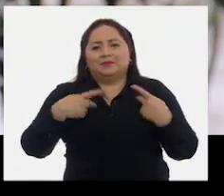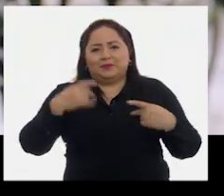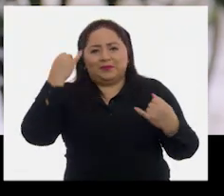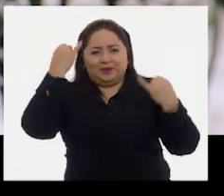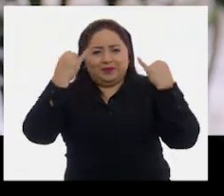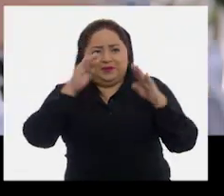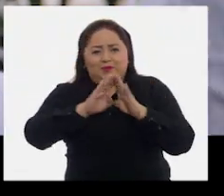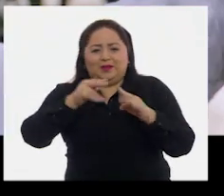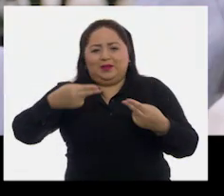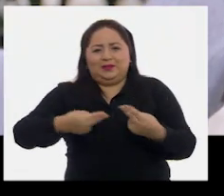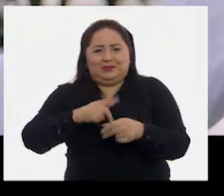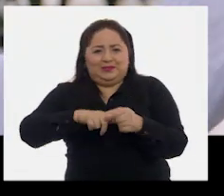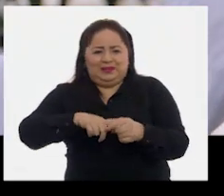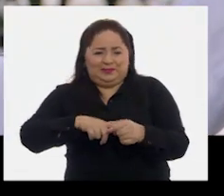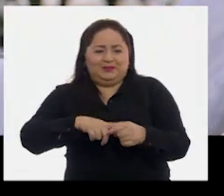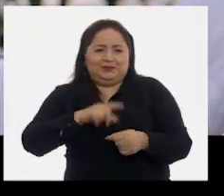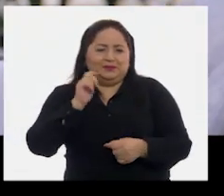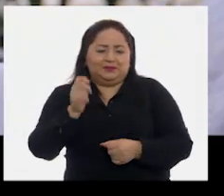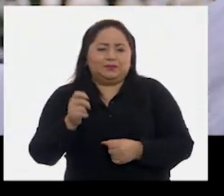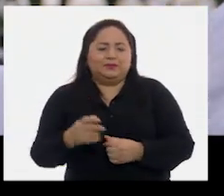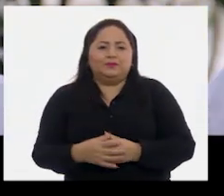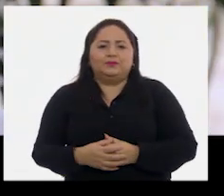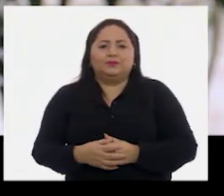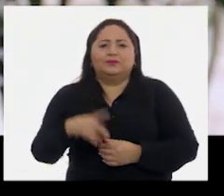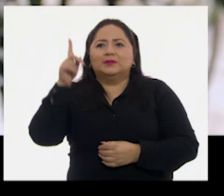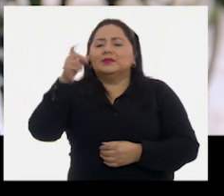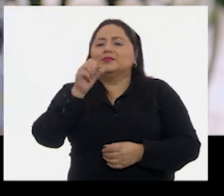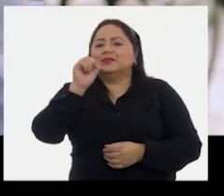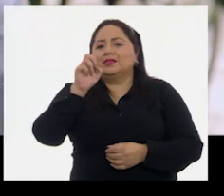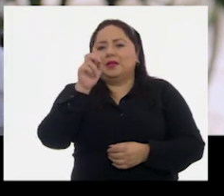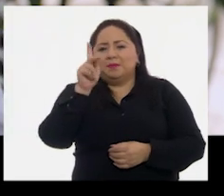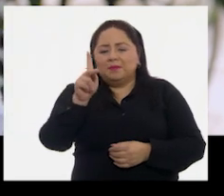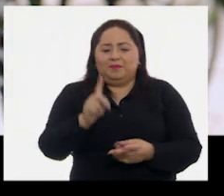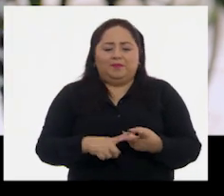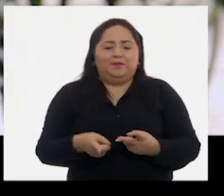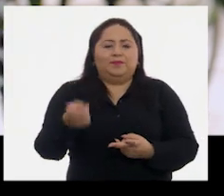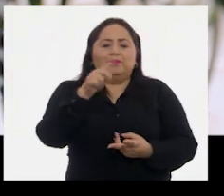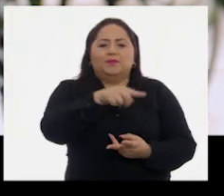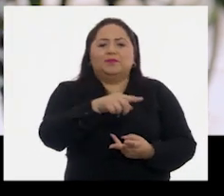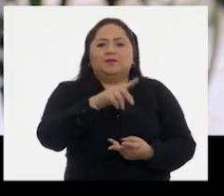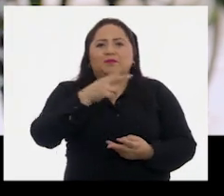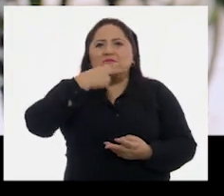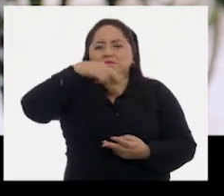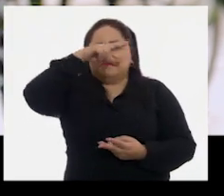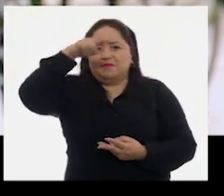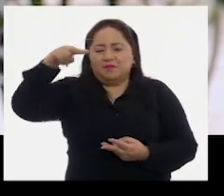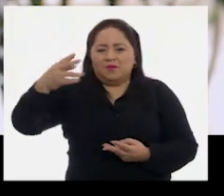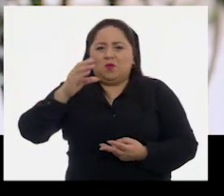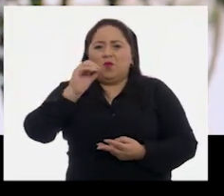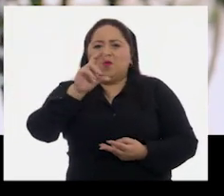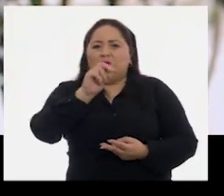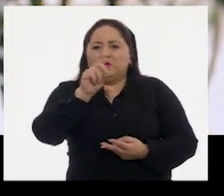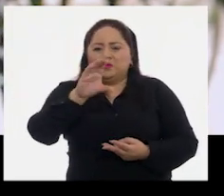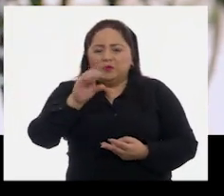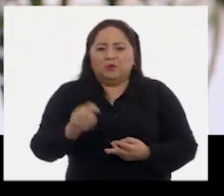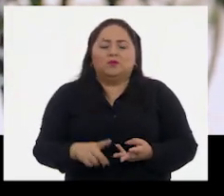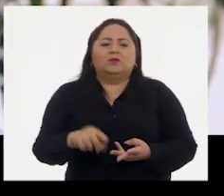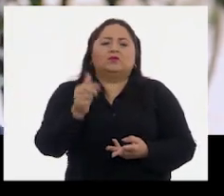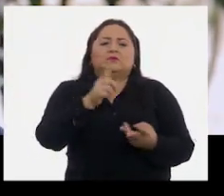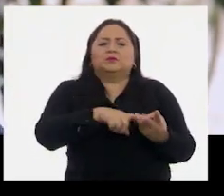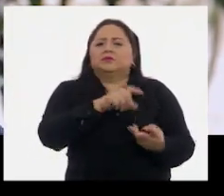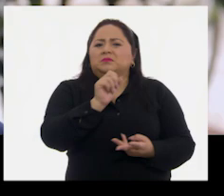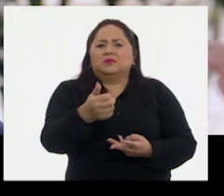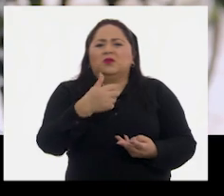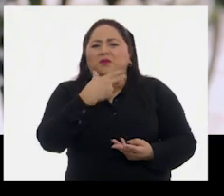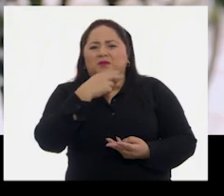del nacionalismo del secretario de Educación, del pintor Orozco o del mismo